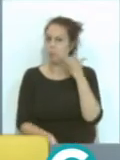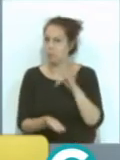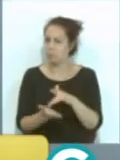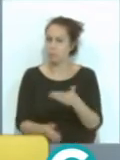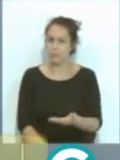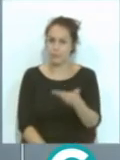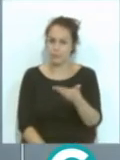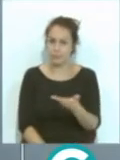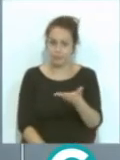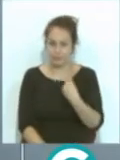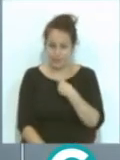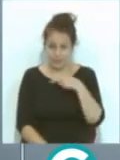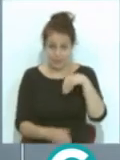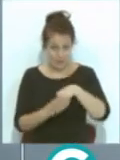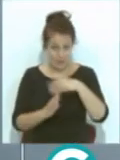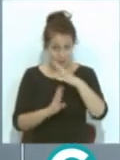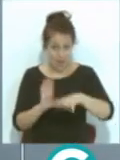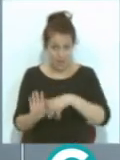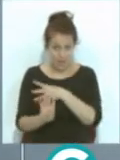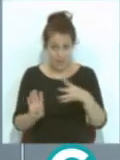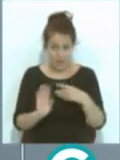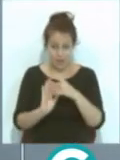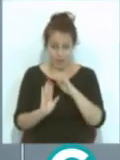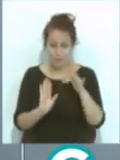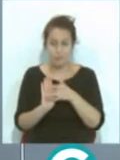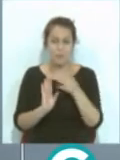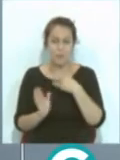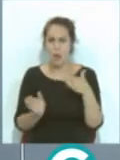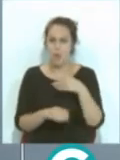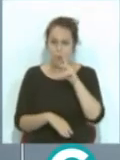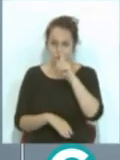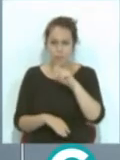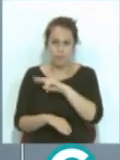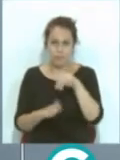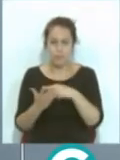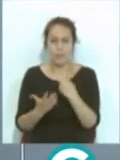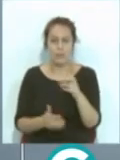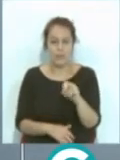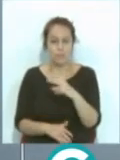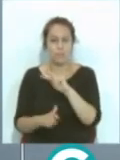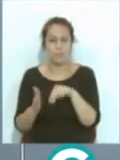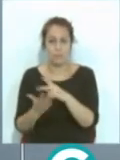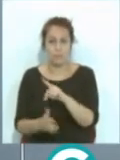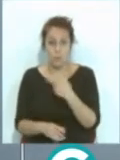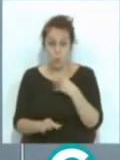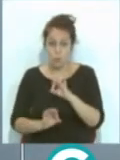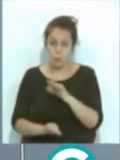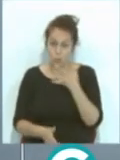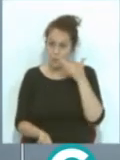señalada en el calendario de la temporada 2020-2021 era justamente la fecha de la